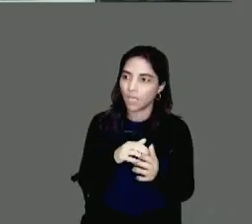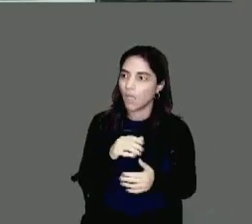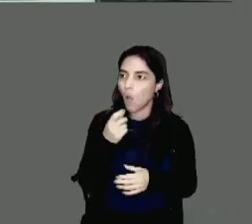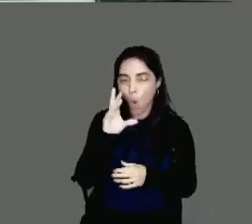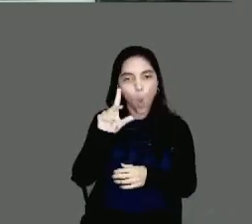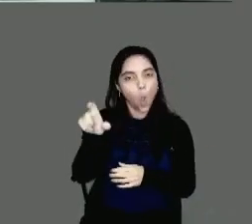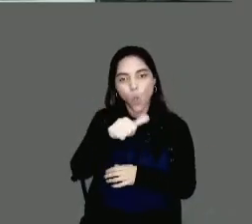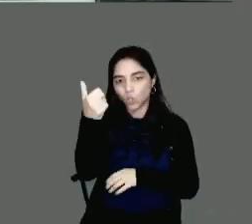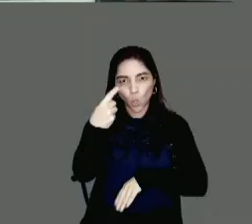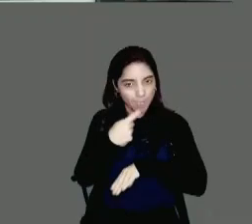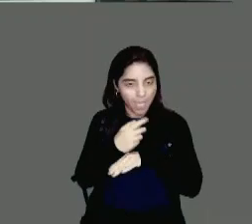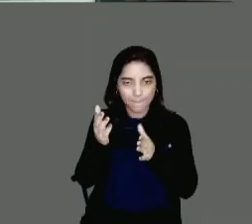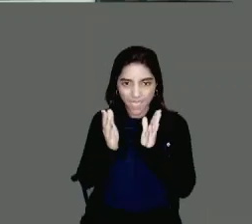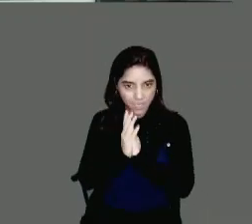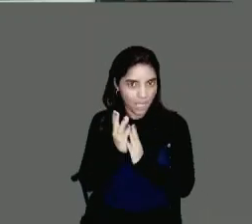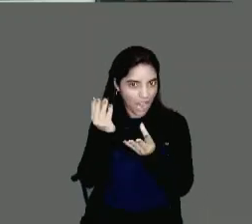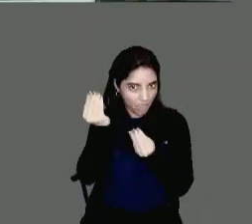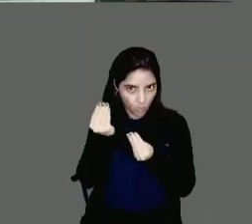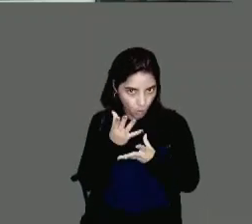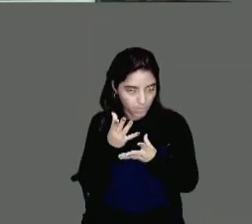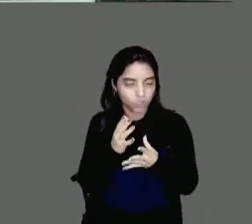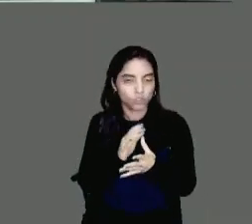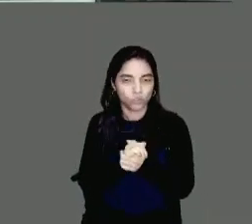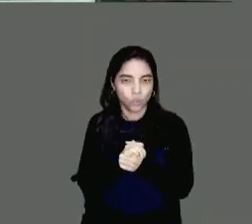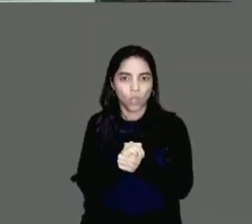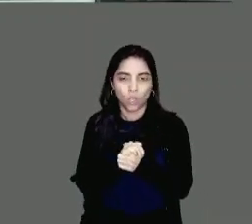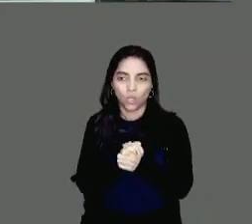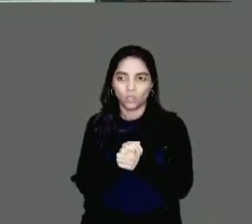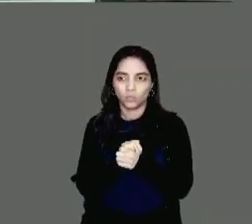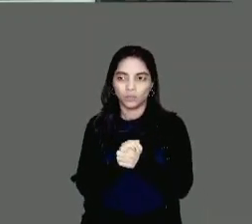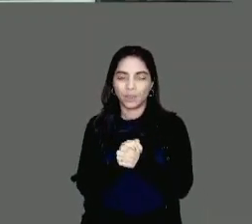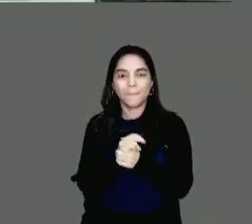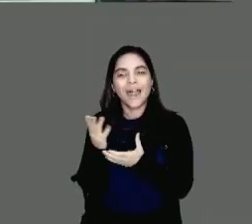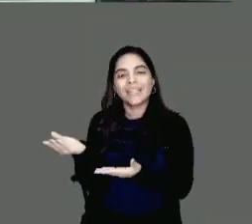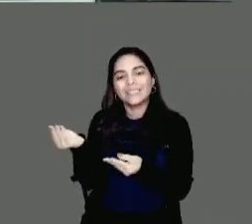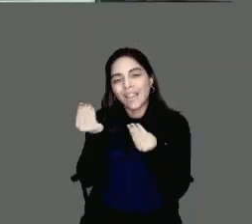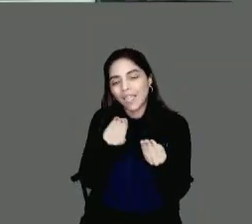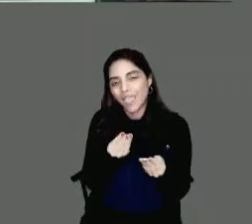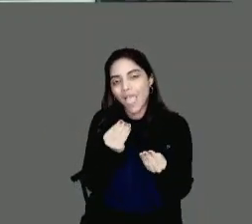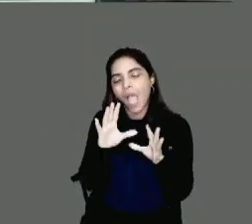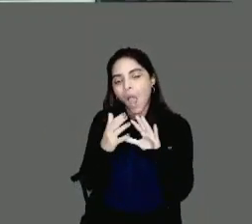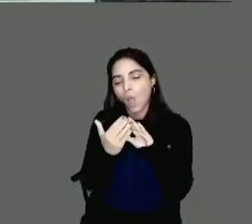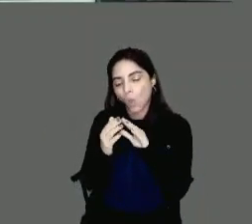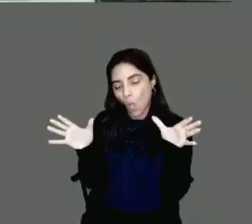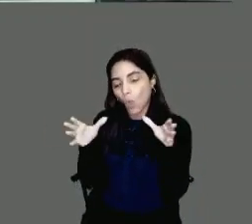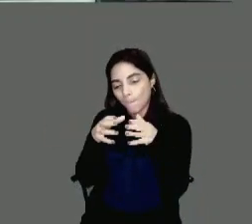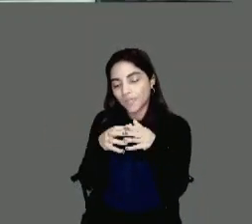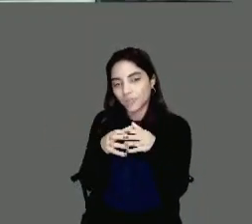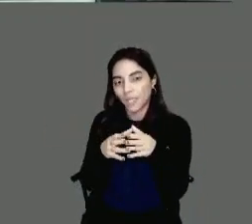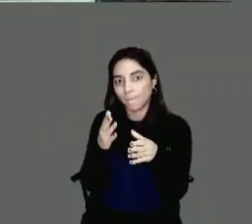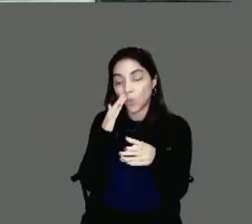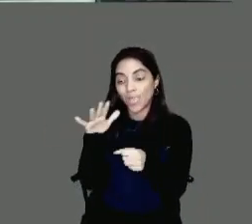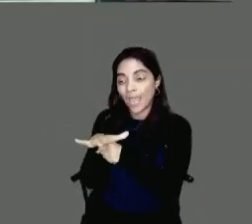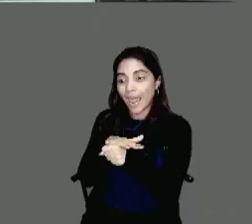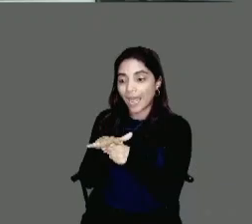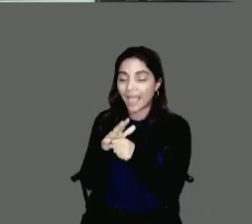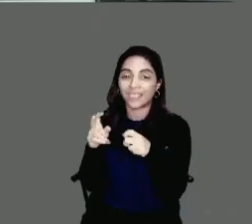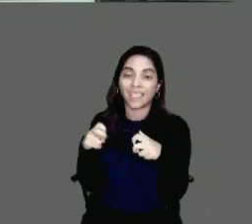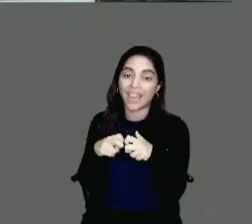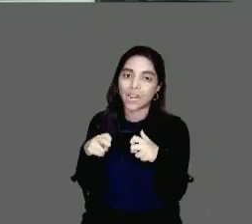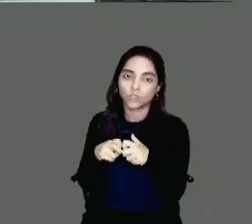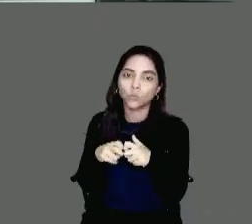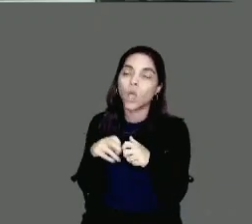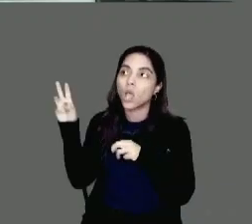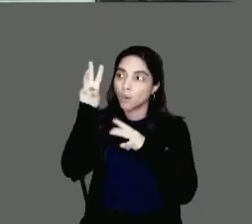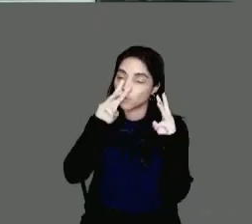adicional o pedir la información eh que se le suministre al al comité porque en el área de generación hay una